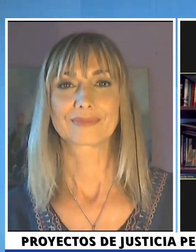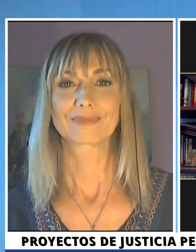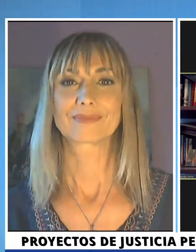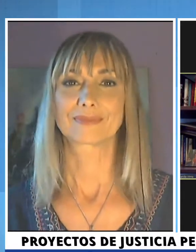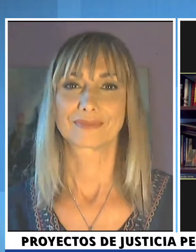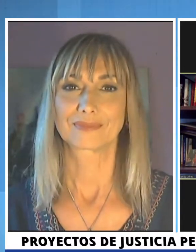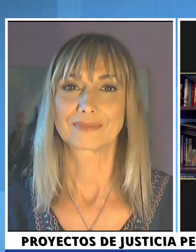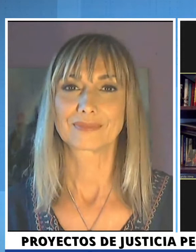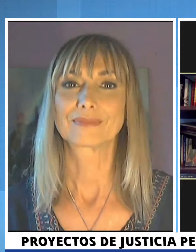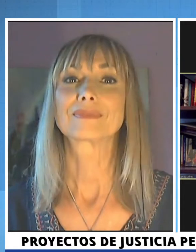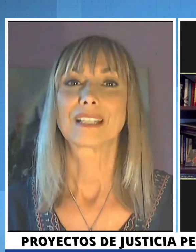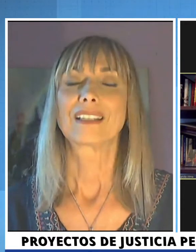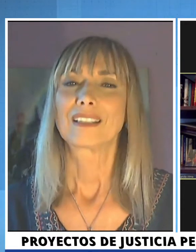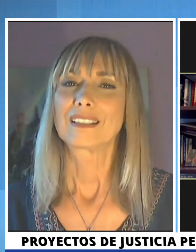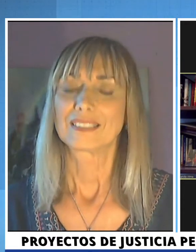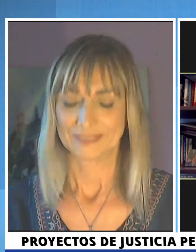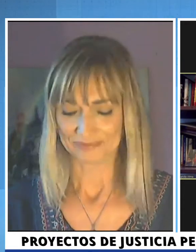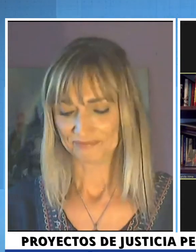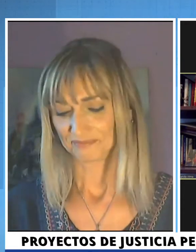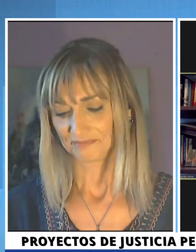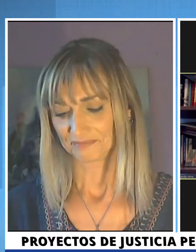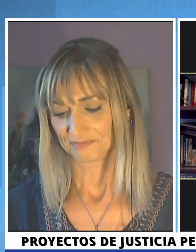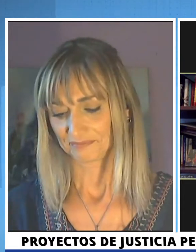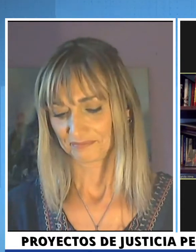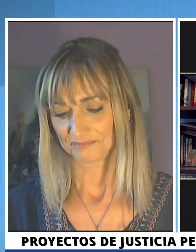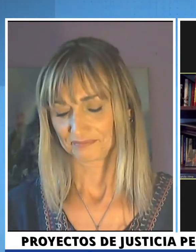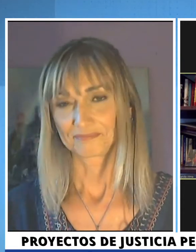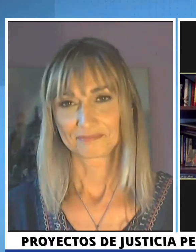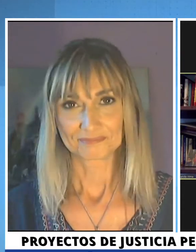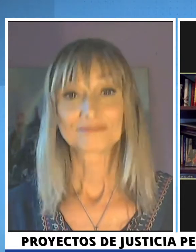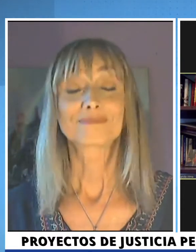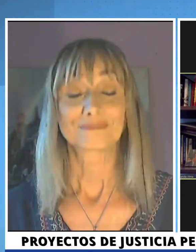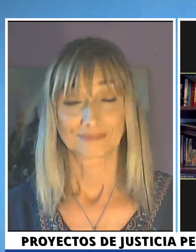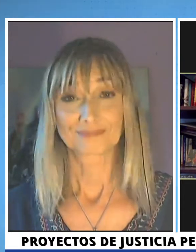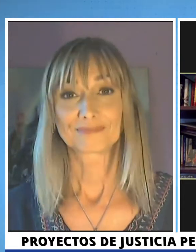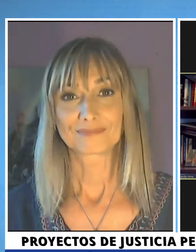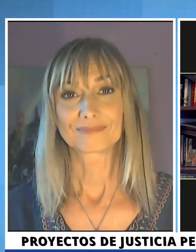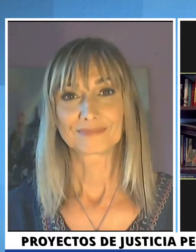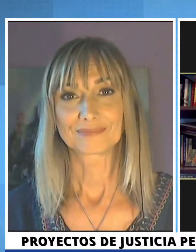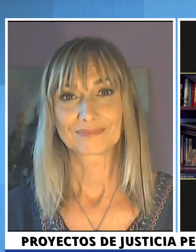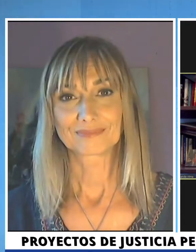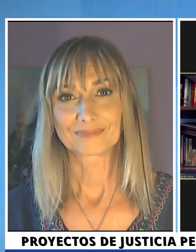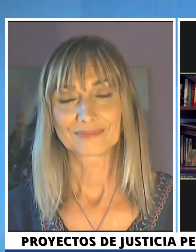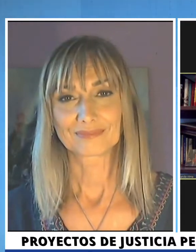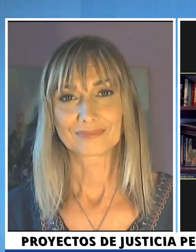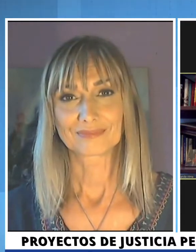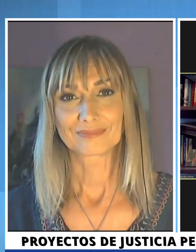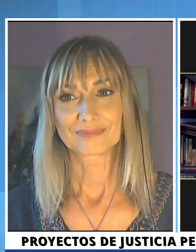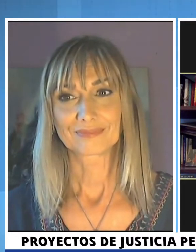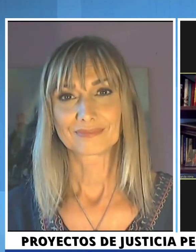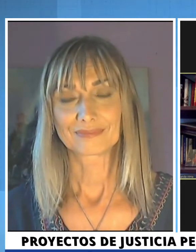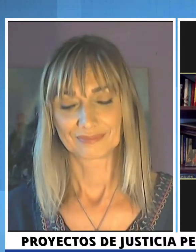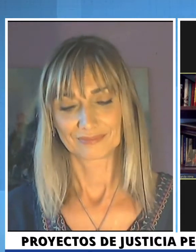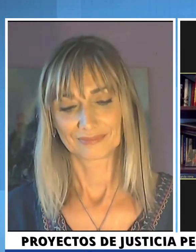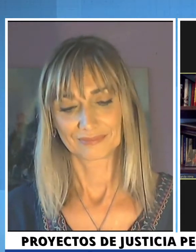aquellos lugares donde los jueces de paz o las oficinas de la Fiscalía tienen